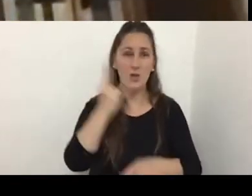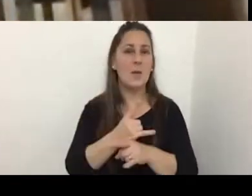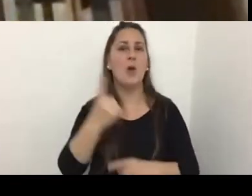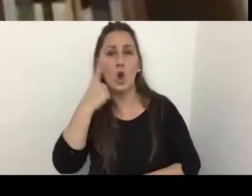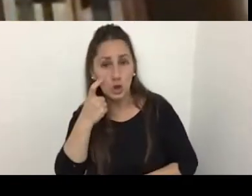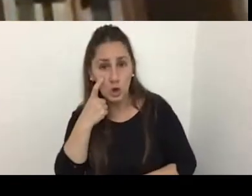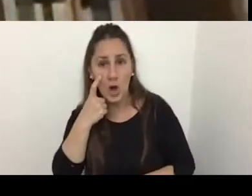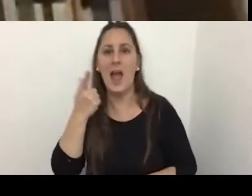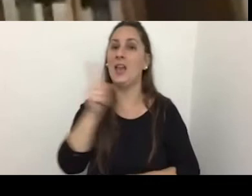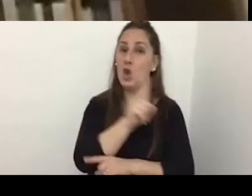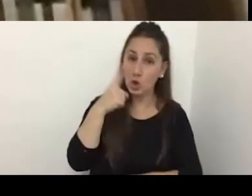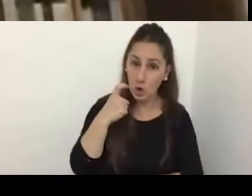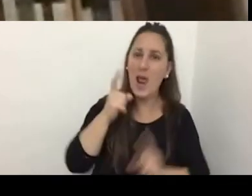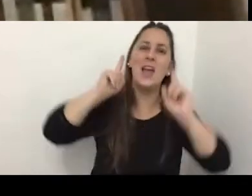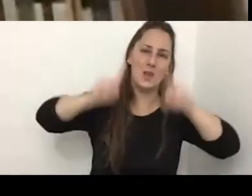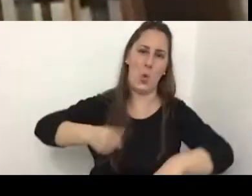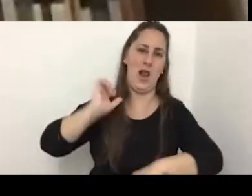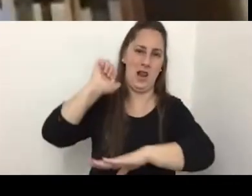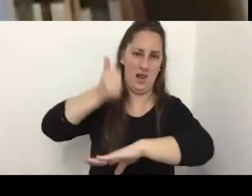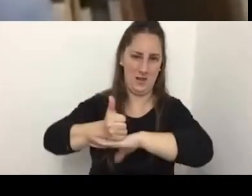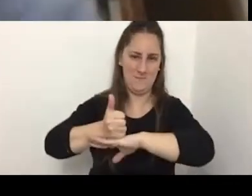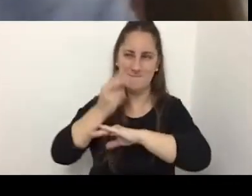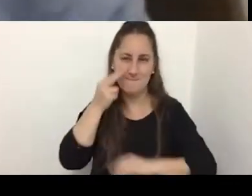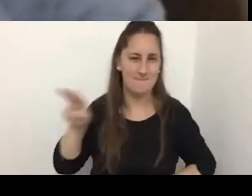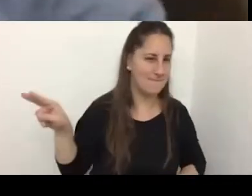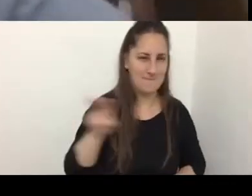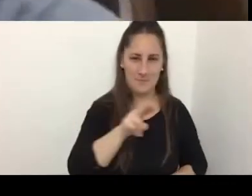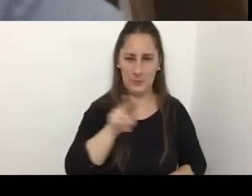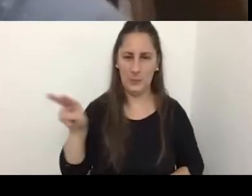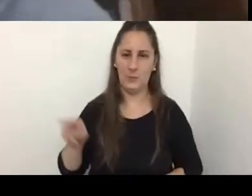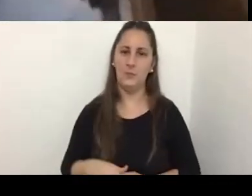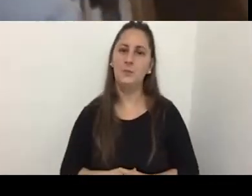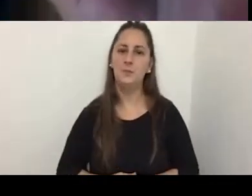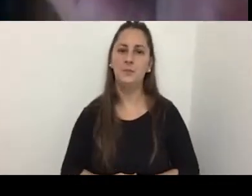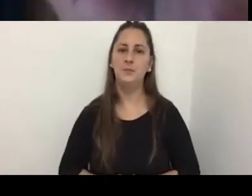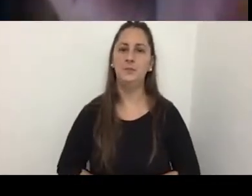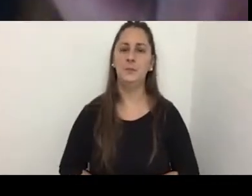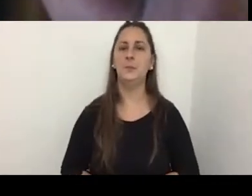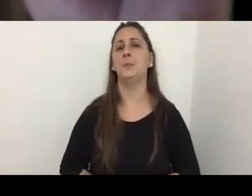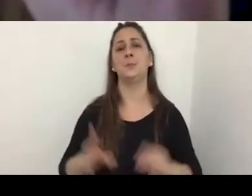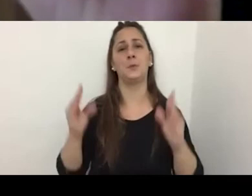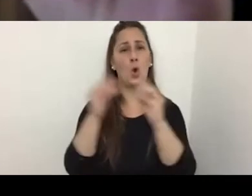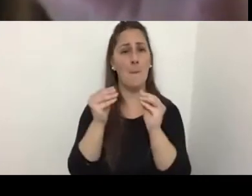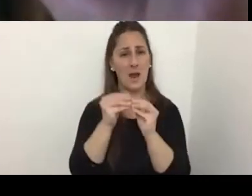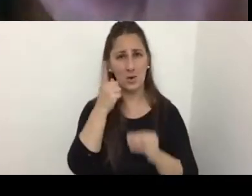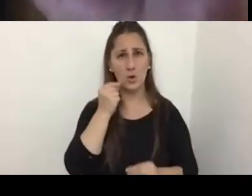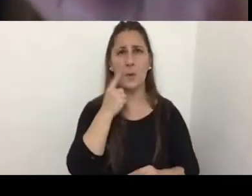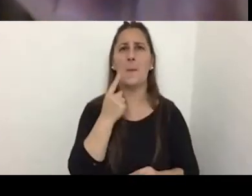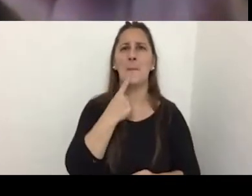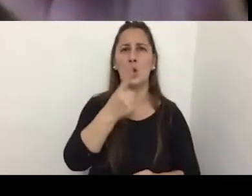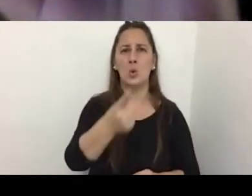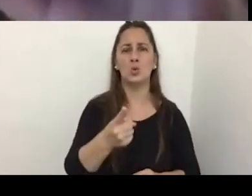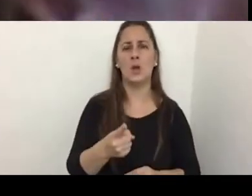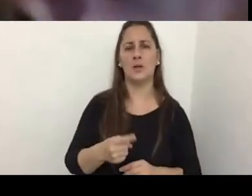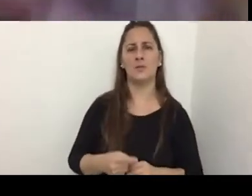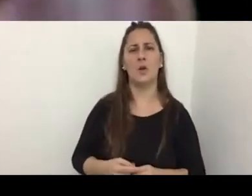y cuando desregula. ¿Sí? El trabalengua. Sí, alguien... Un compañero te está ¿Cómo no? preguntando por qué crees